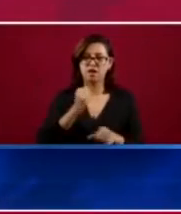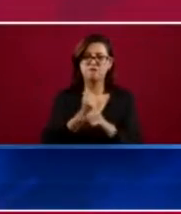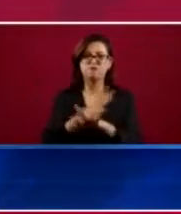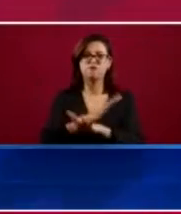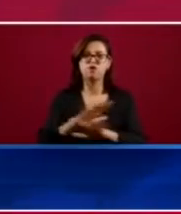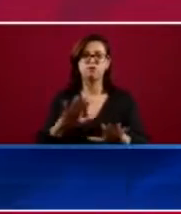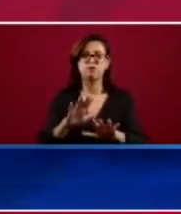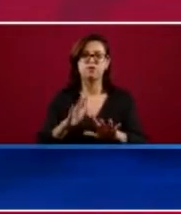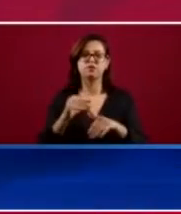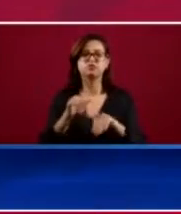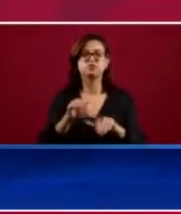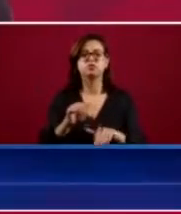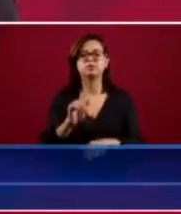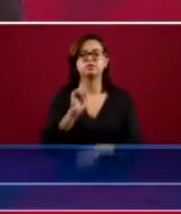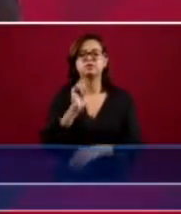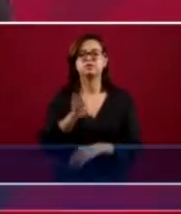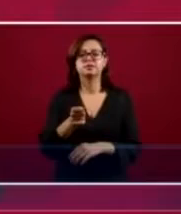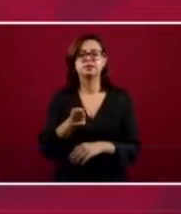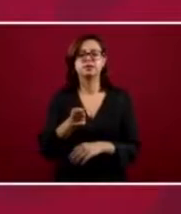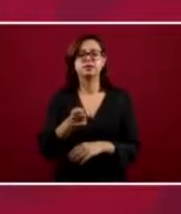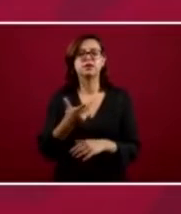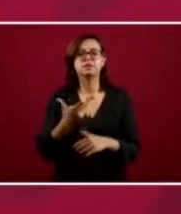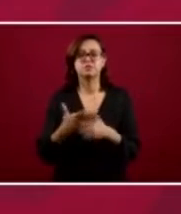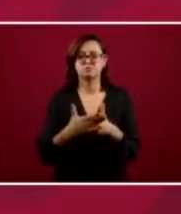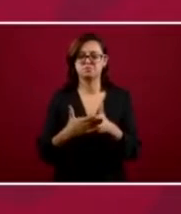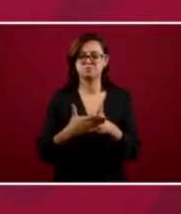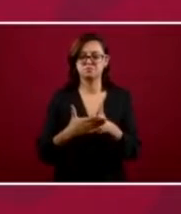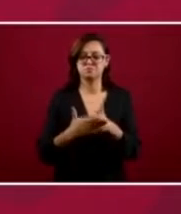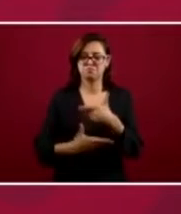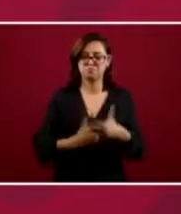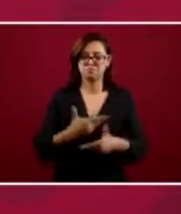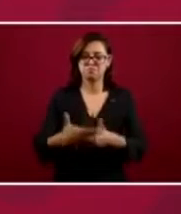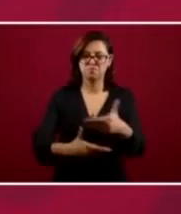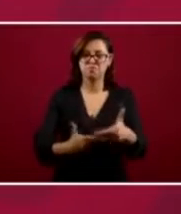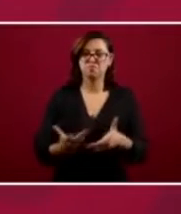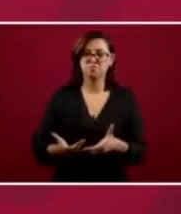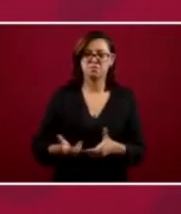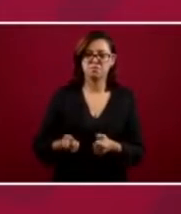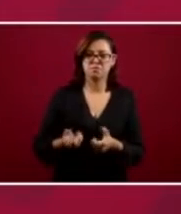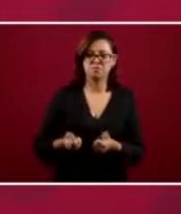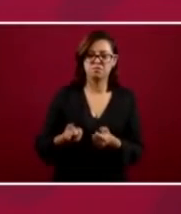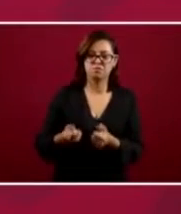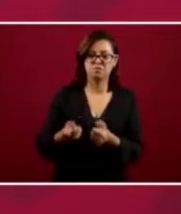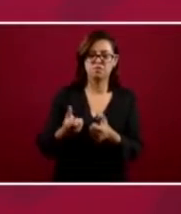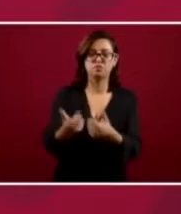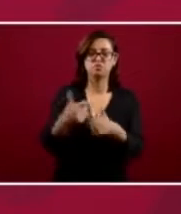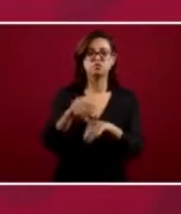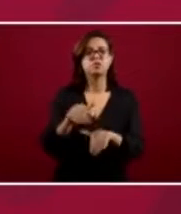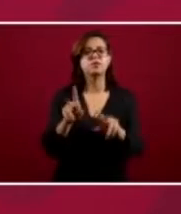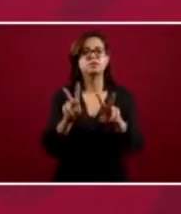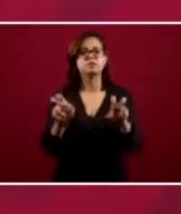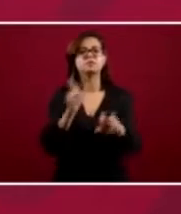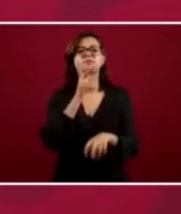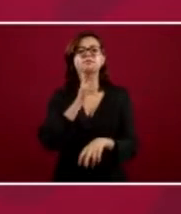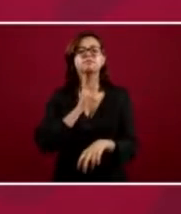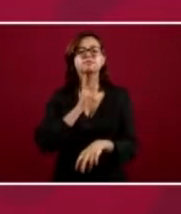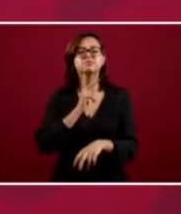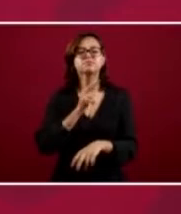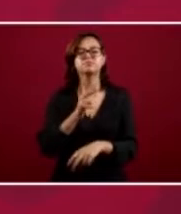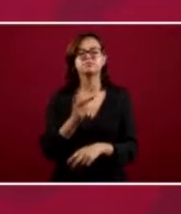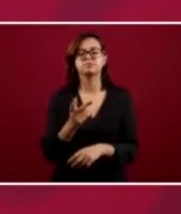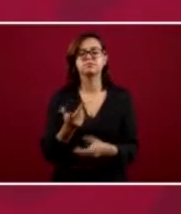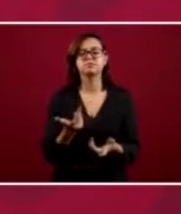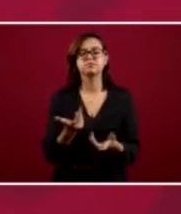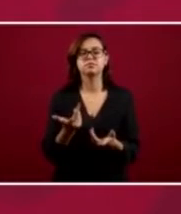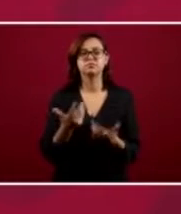elaborar gasolinas en el país y no comprarlas en el extranjero. Sembraremos el petróleo en poco tiempo. Pemex